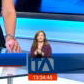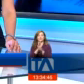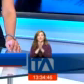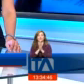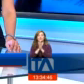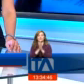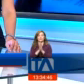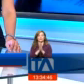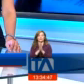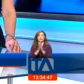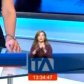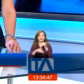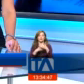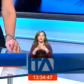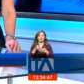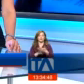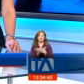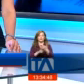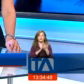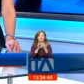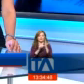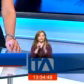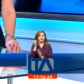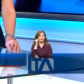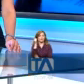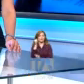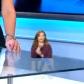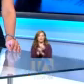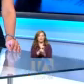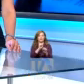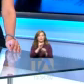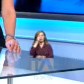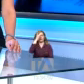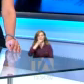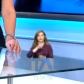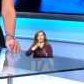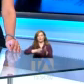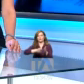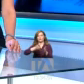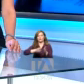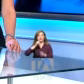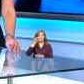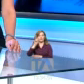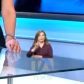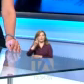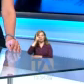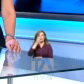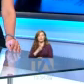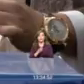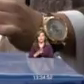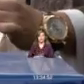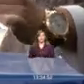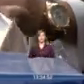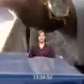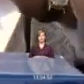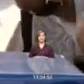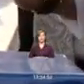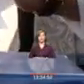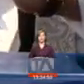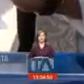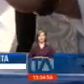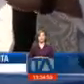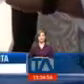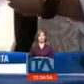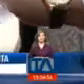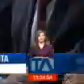de todo lo actuado por vulneración al derecho de defensa. La resolución del juez se dará a conocer el día viernes. Como un manual